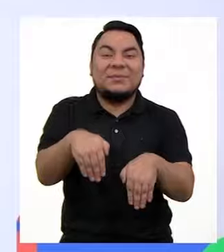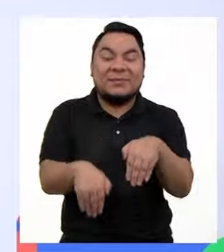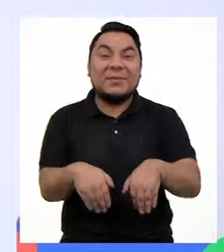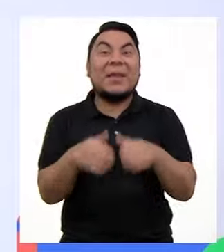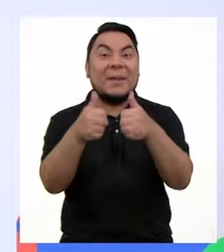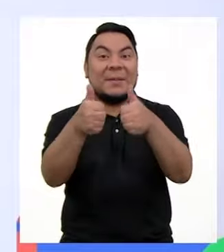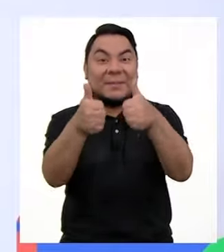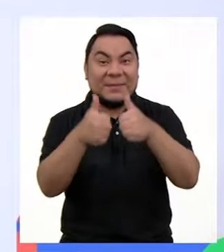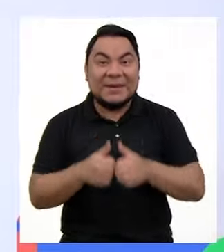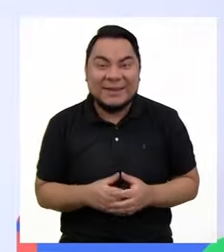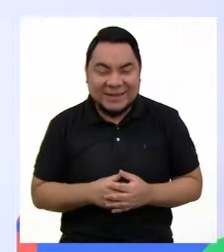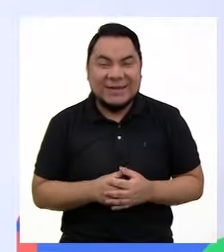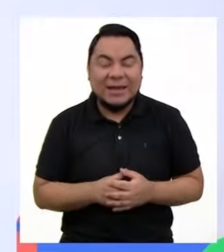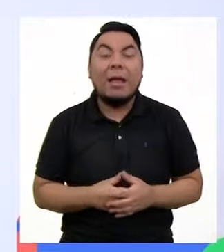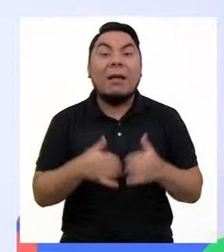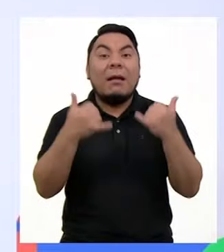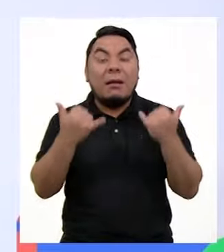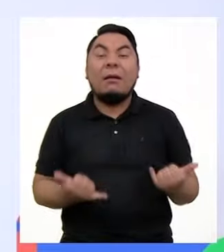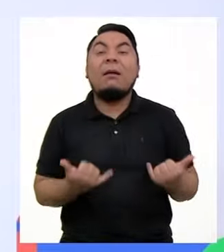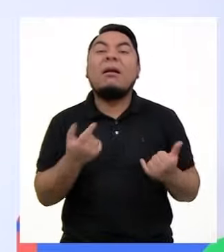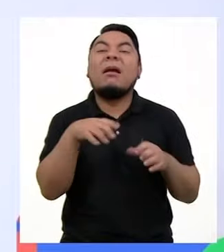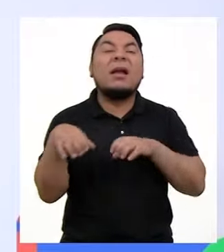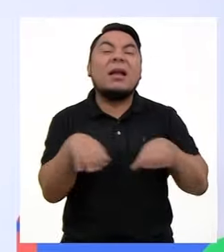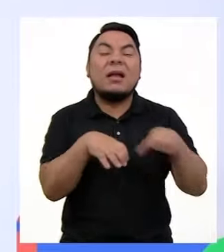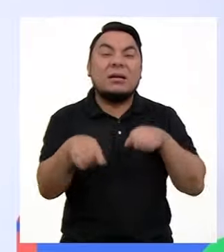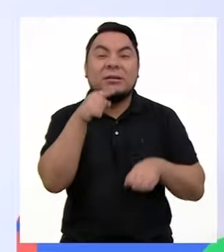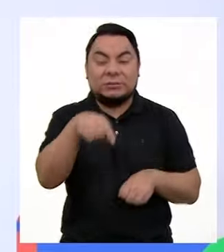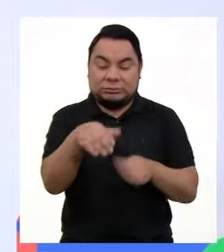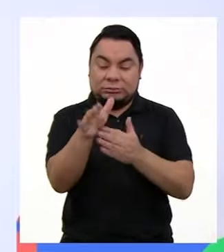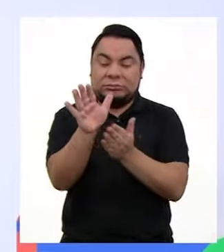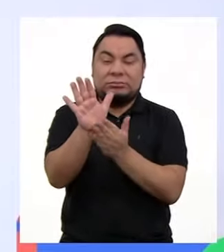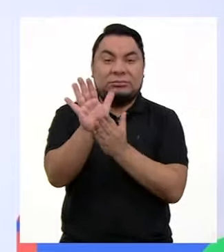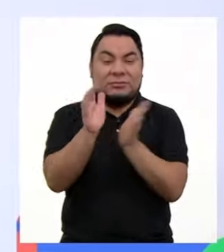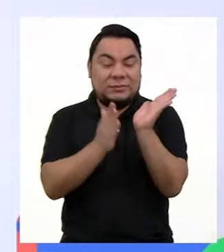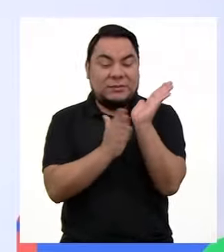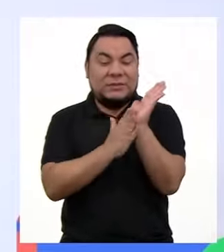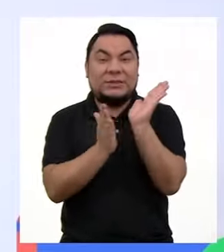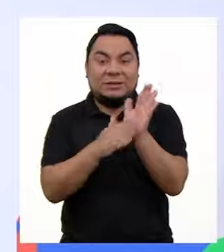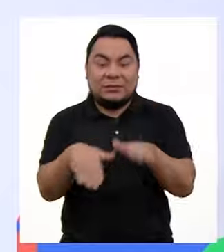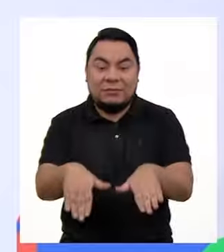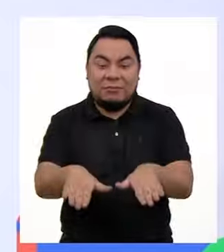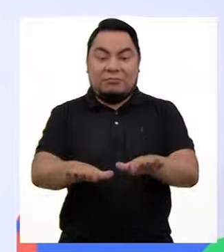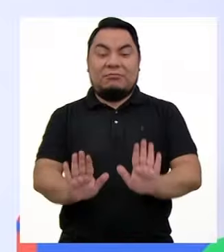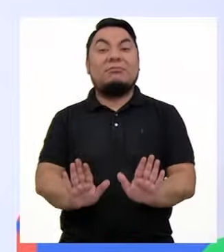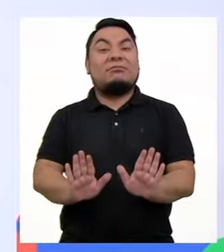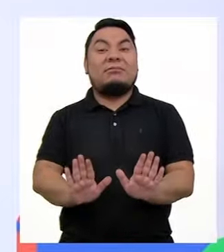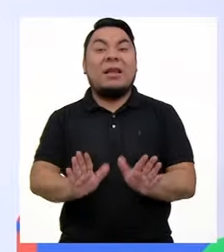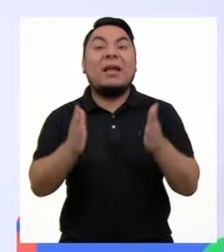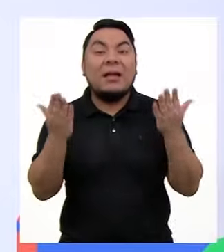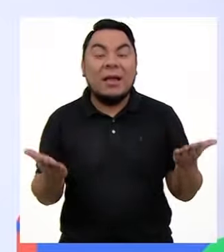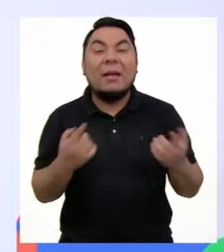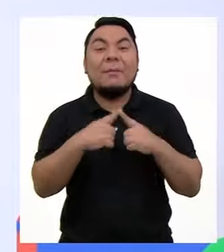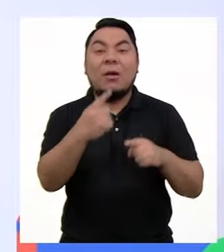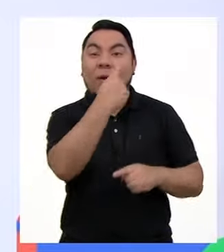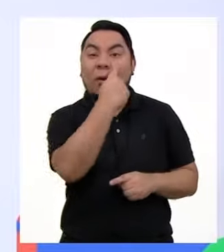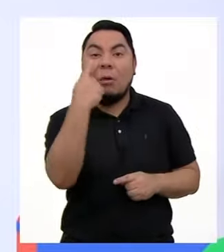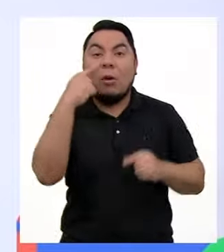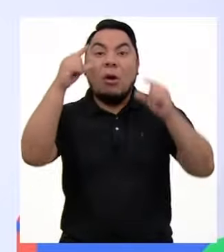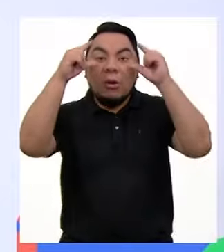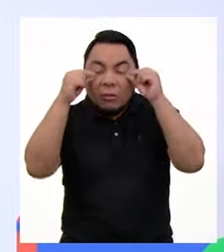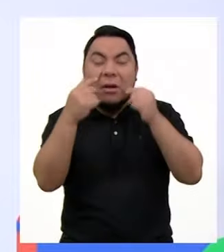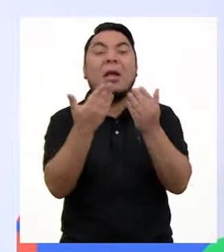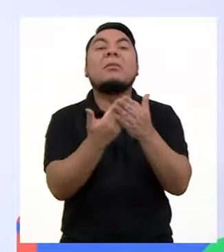¡Muy bien, chicos! Ahora vamos a hacerlo con los talones. Bien, pero con los ojos cerrados. A